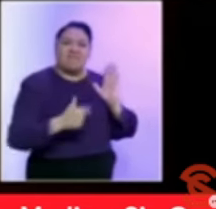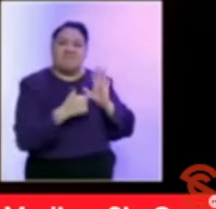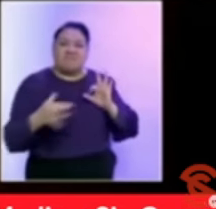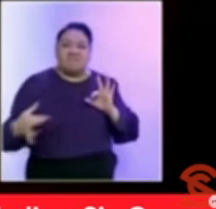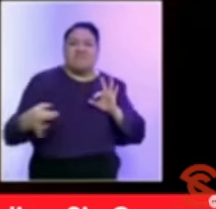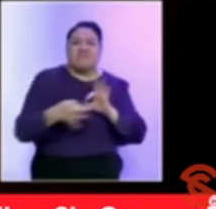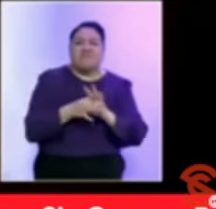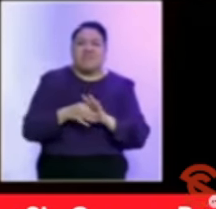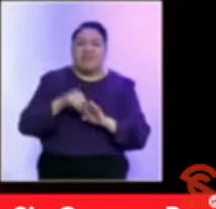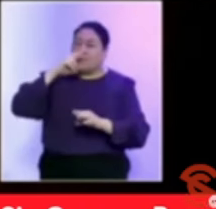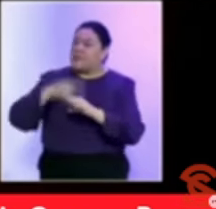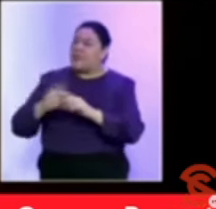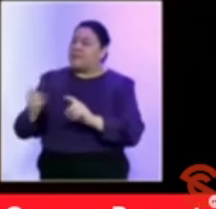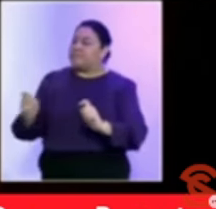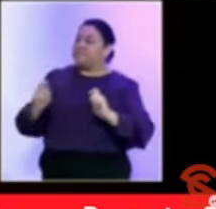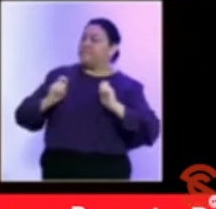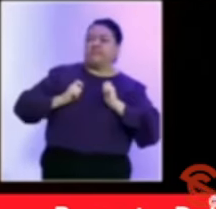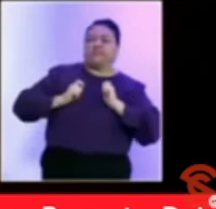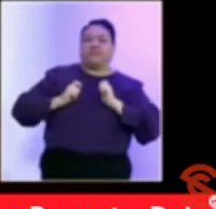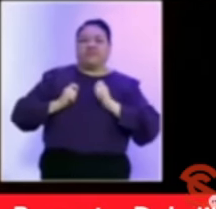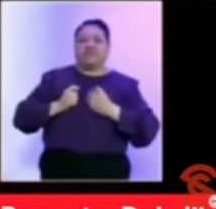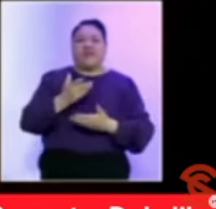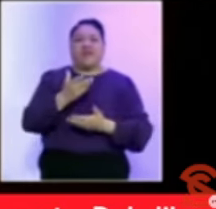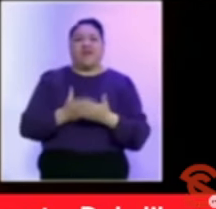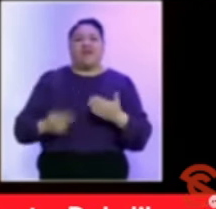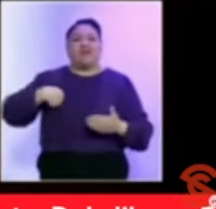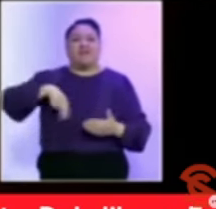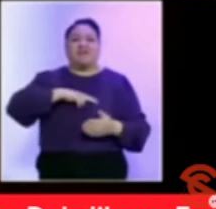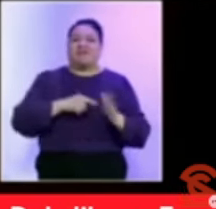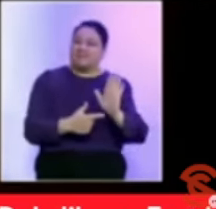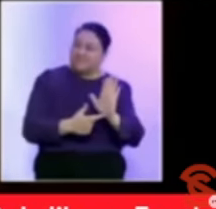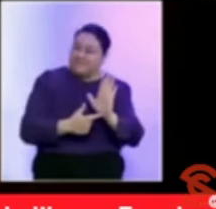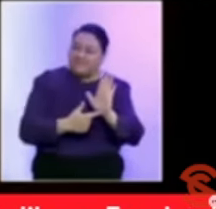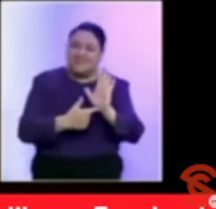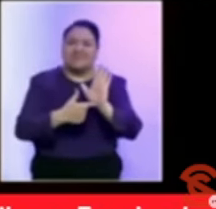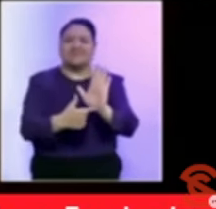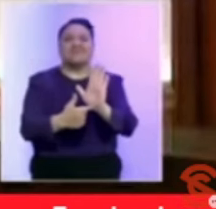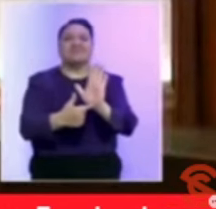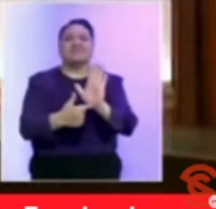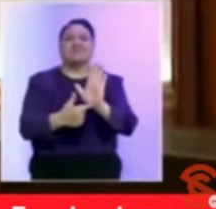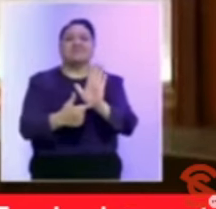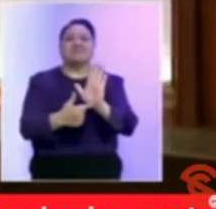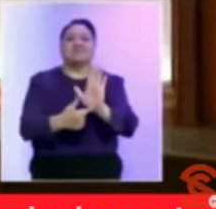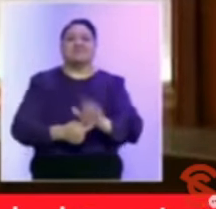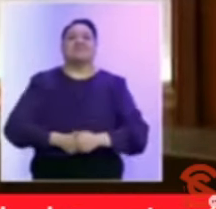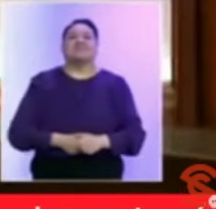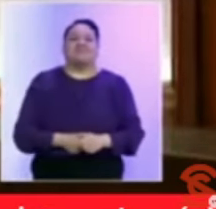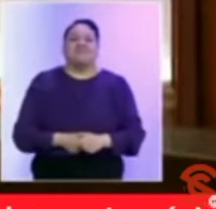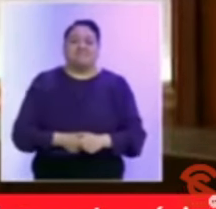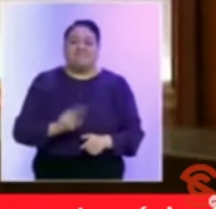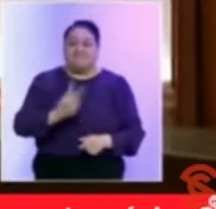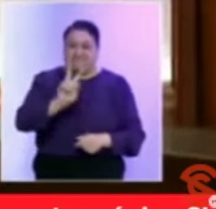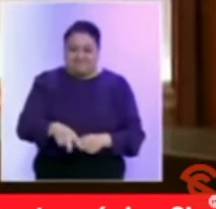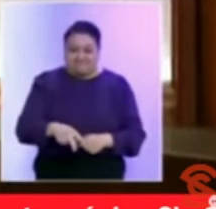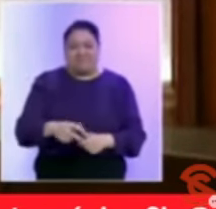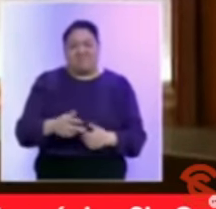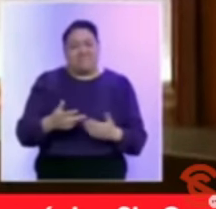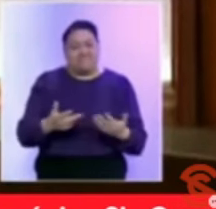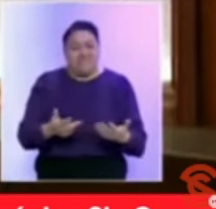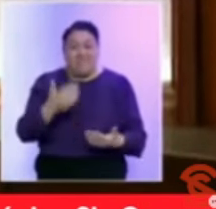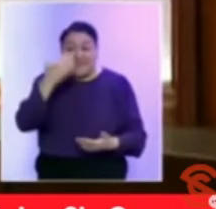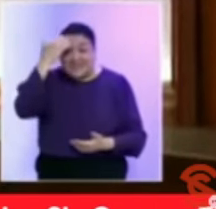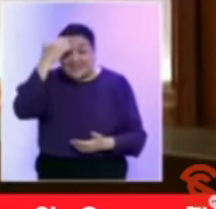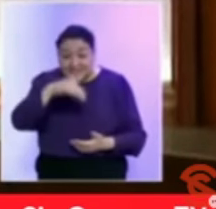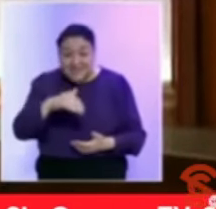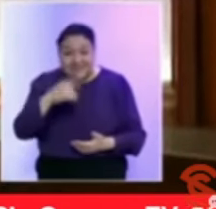alta encomienda de la que hoy damos cuenta en adición a lo mencionado para